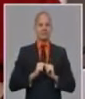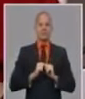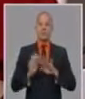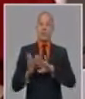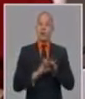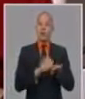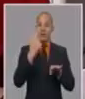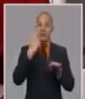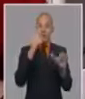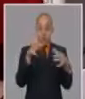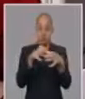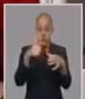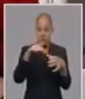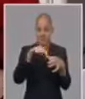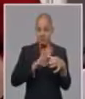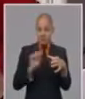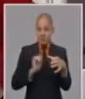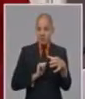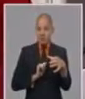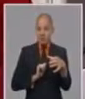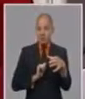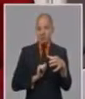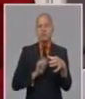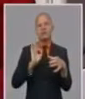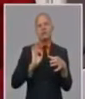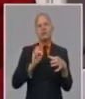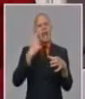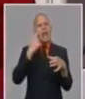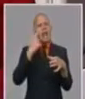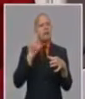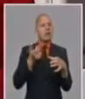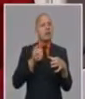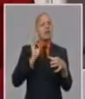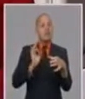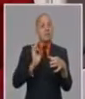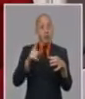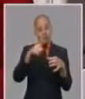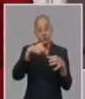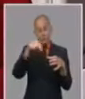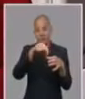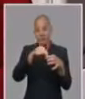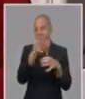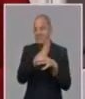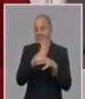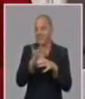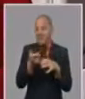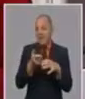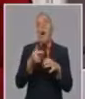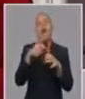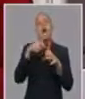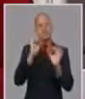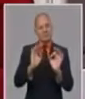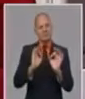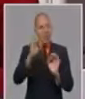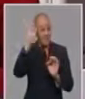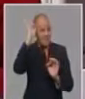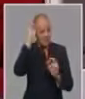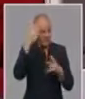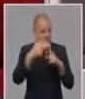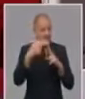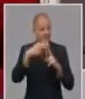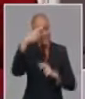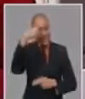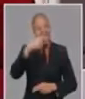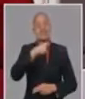responde específicamente a cuáles han sido las principales secuelas que a corto y muy mediano plazo ya